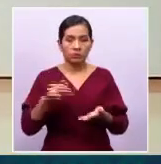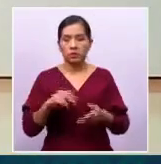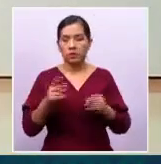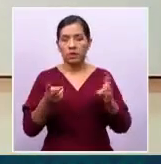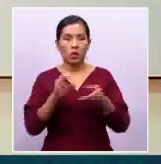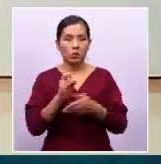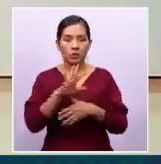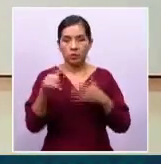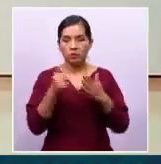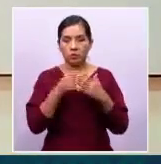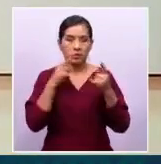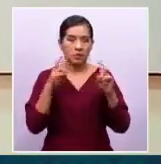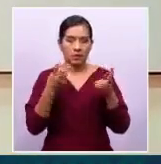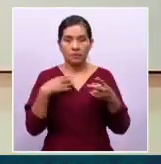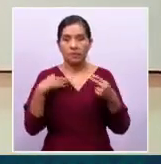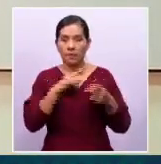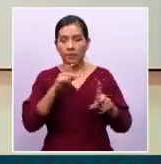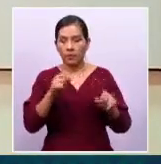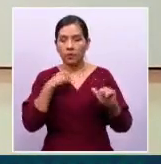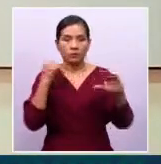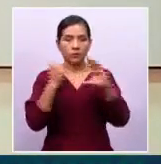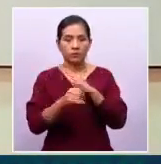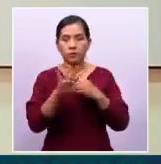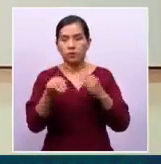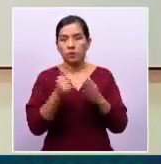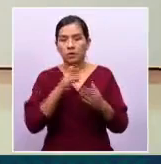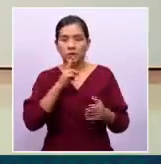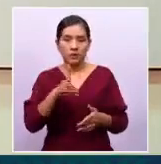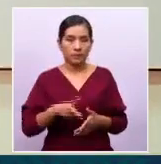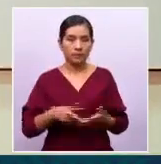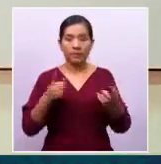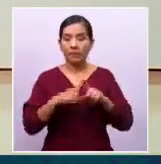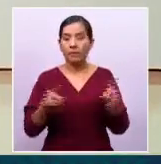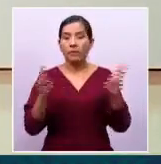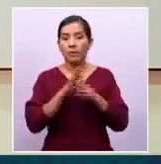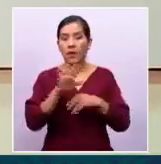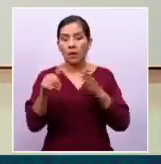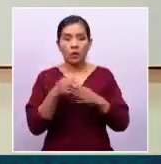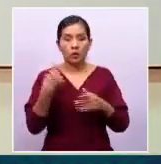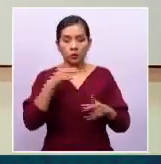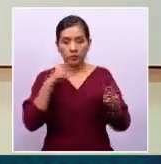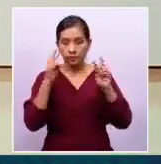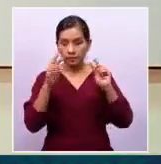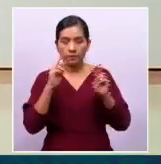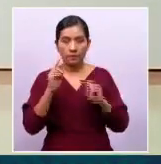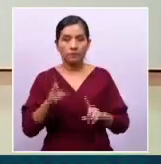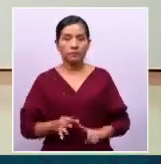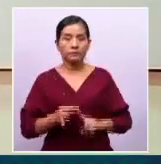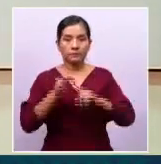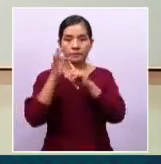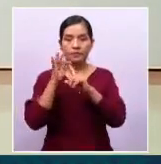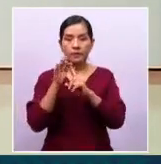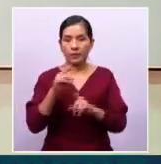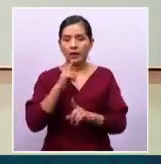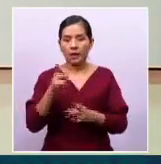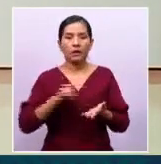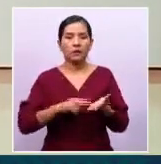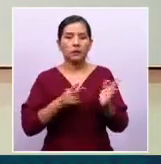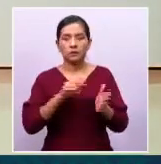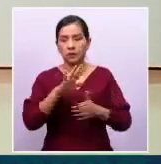medida cautelar de carácter real, eso corresponde, pero lo que estamos haciendo fundamentalmente es ir